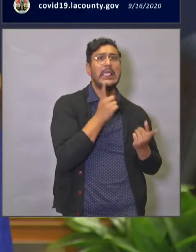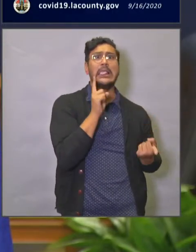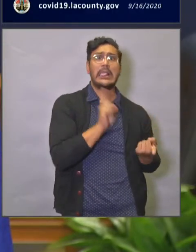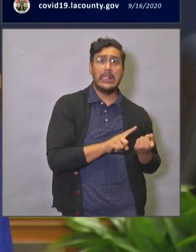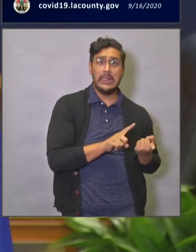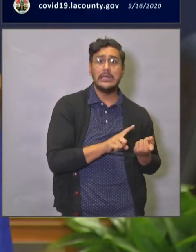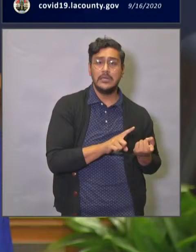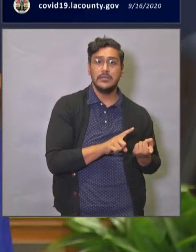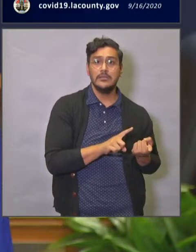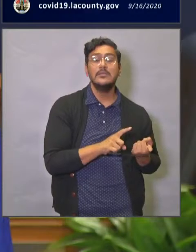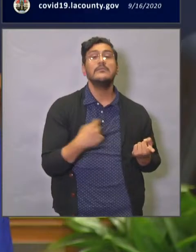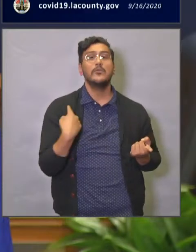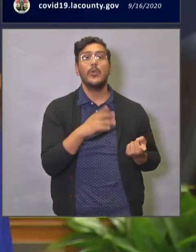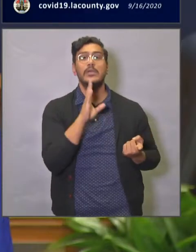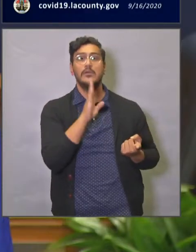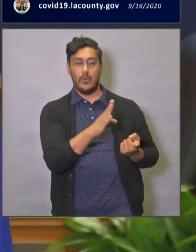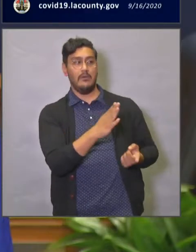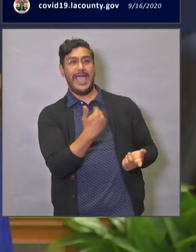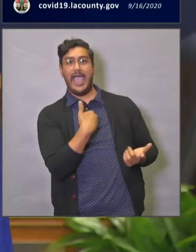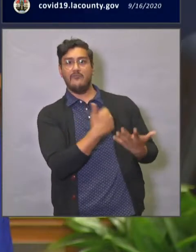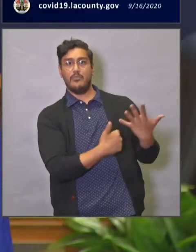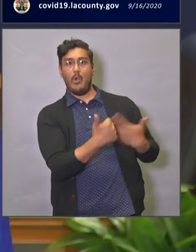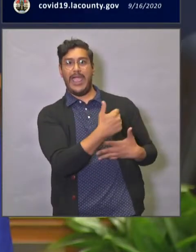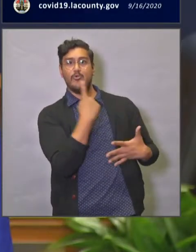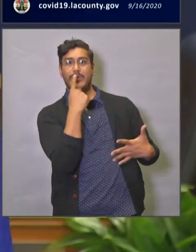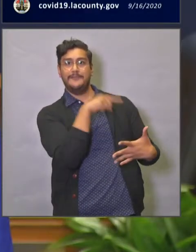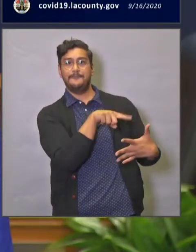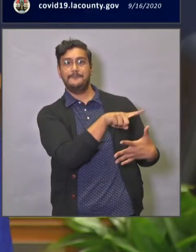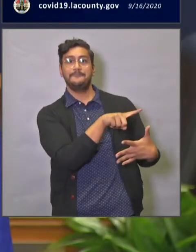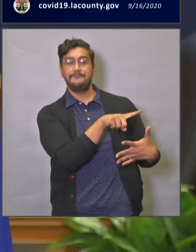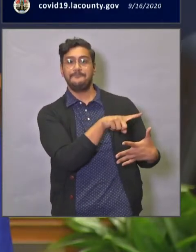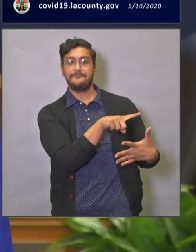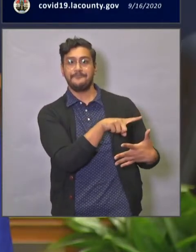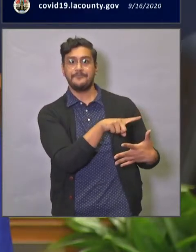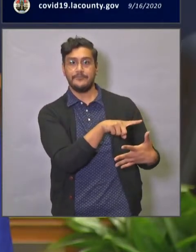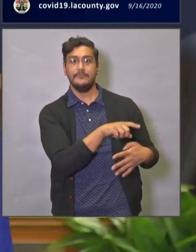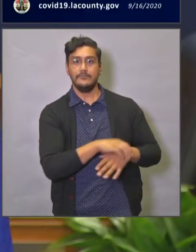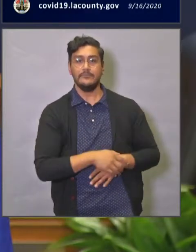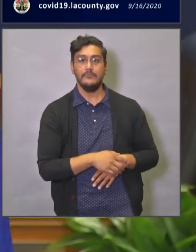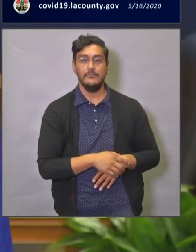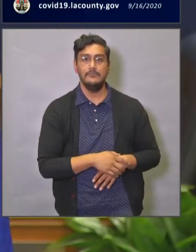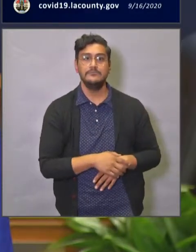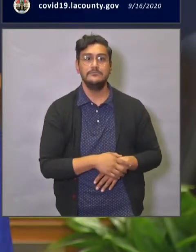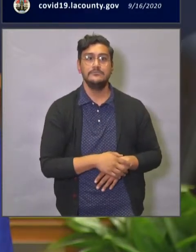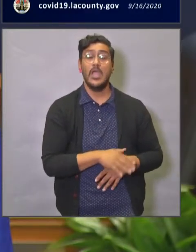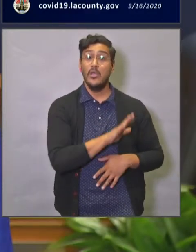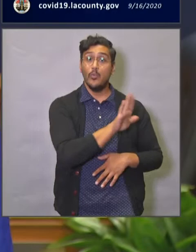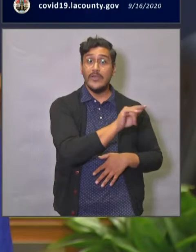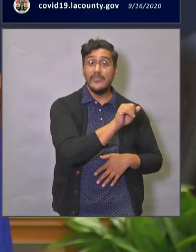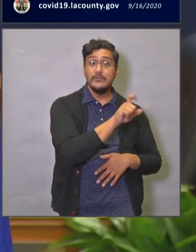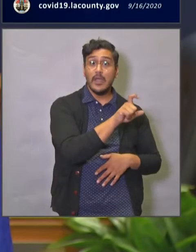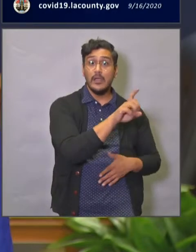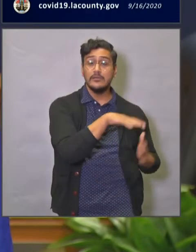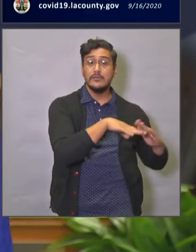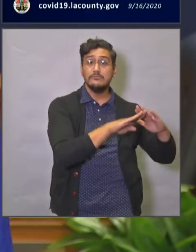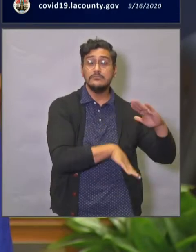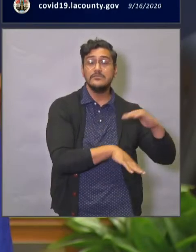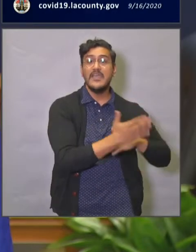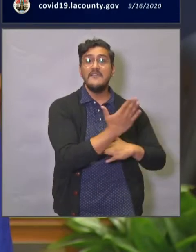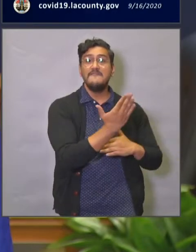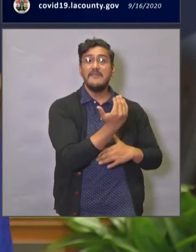condado darán prioridad a organizaciones con su presupuesto anual de menos de $15